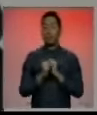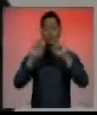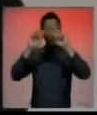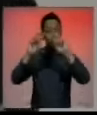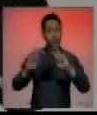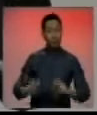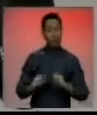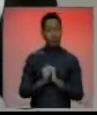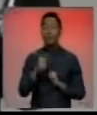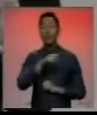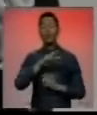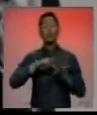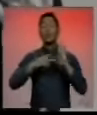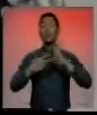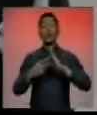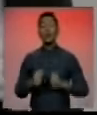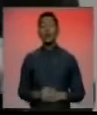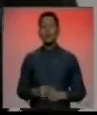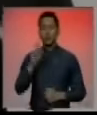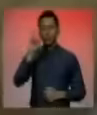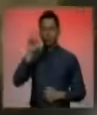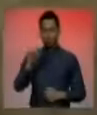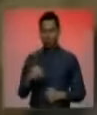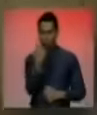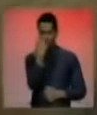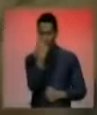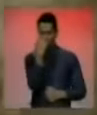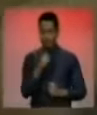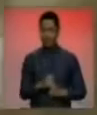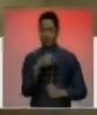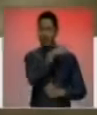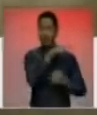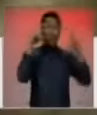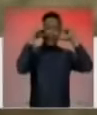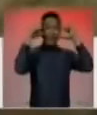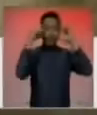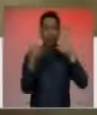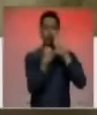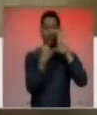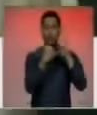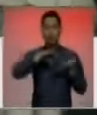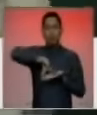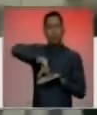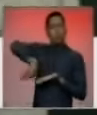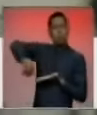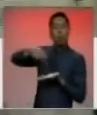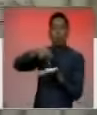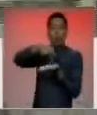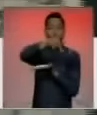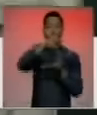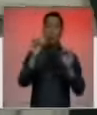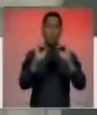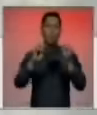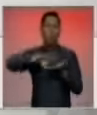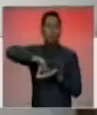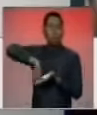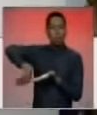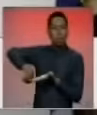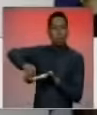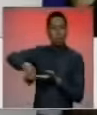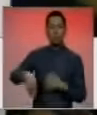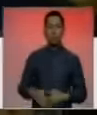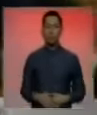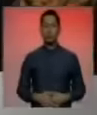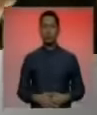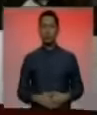esto ha servido principalmente desde 2011 para que Lasso evada el pago de impuestos a la renta y a la salida de divisas. Lo que